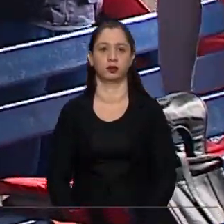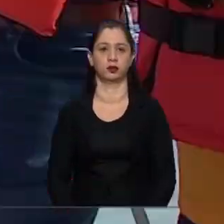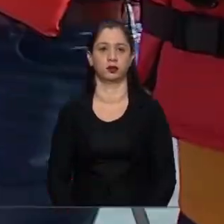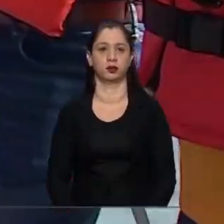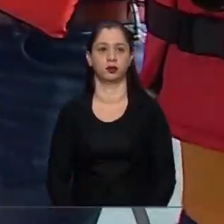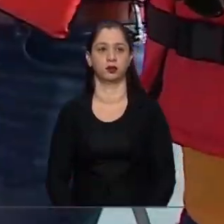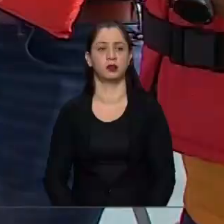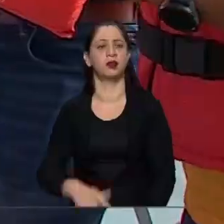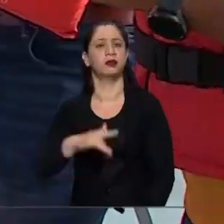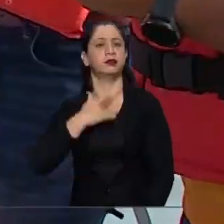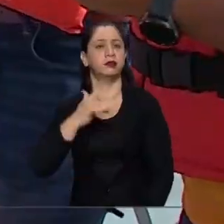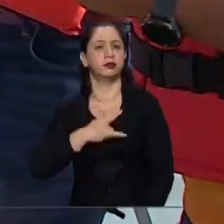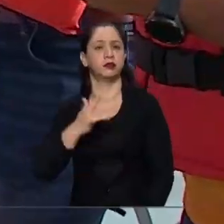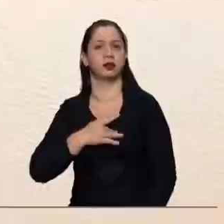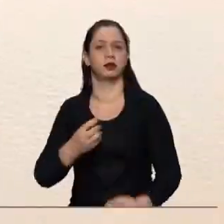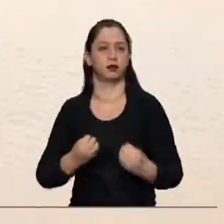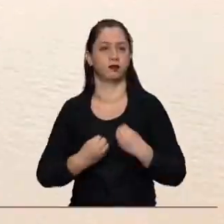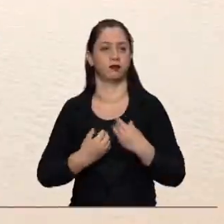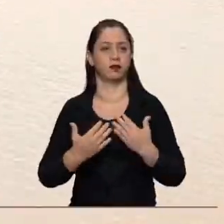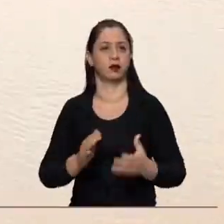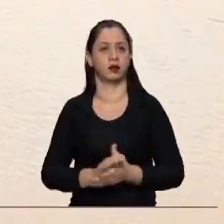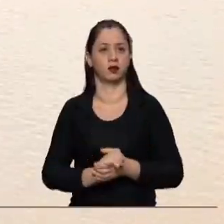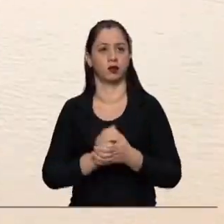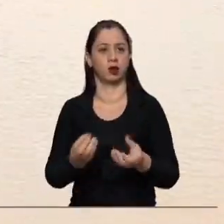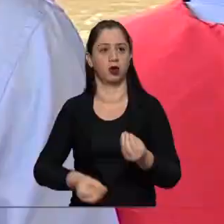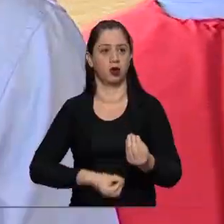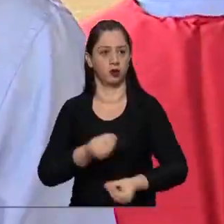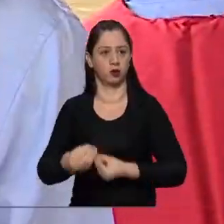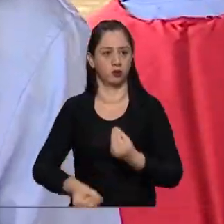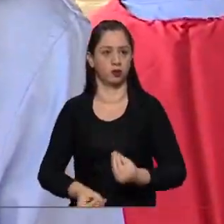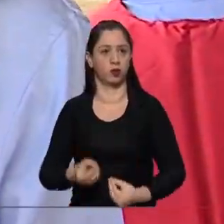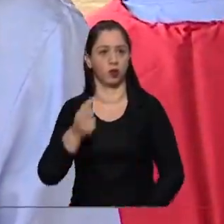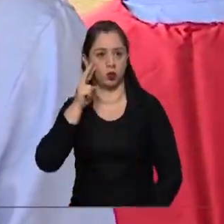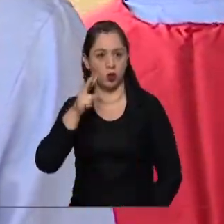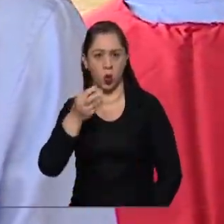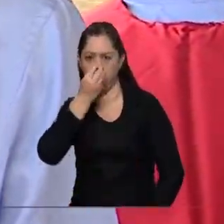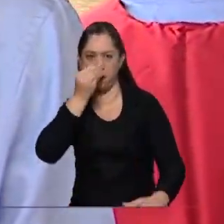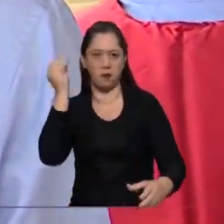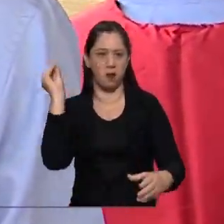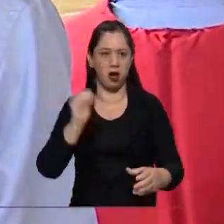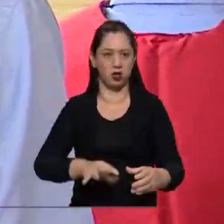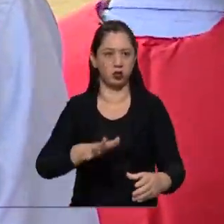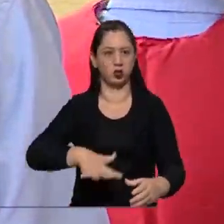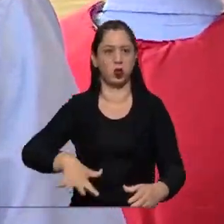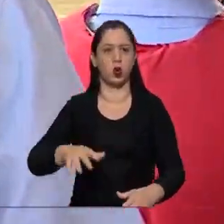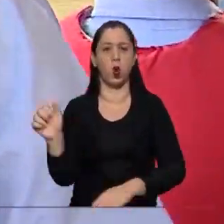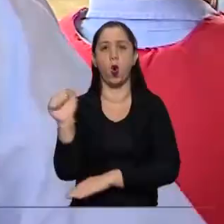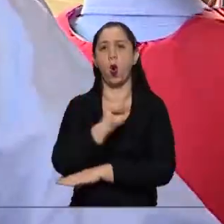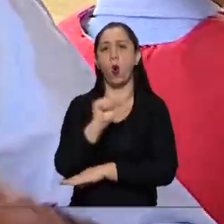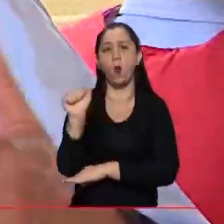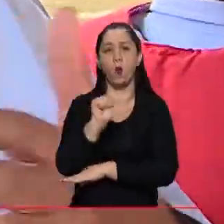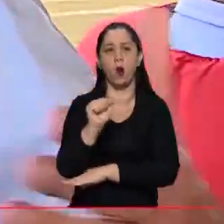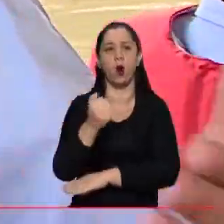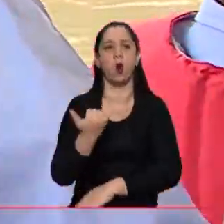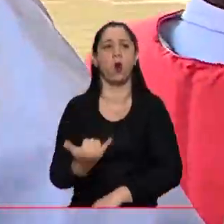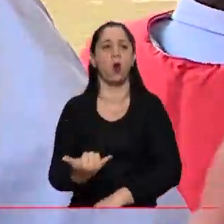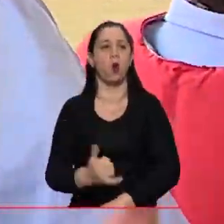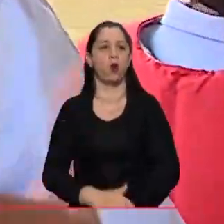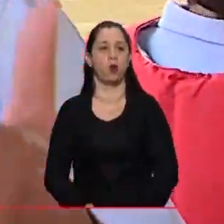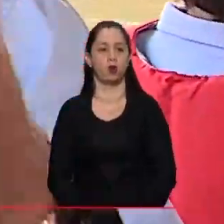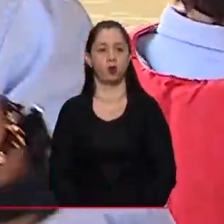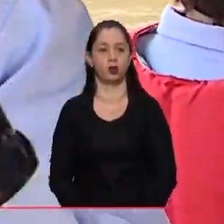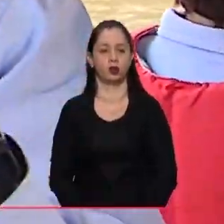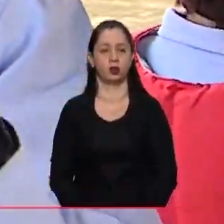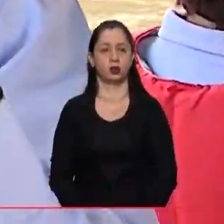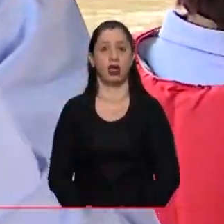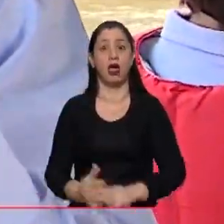Hay que sentirlo, hay que vivirlo, hay que protegerlo. Si yo tiro una basura cuando voy en mi carro, si yo tiro